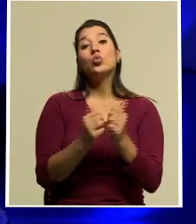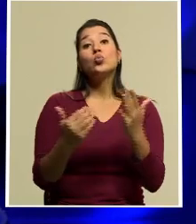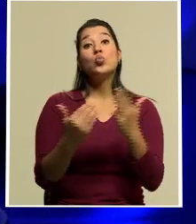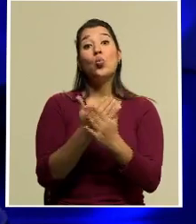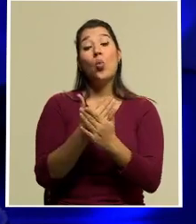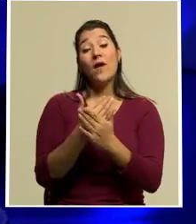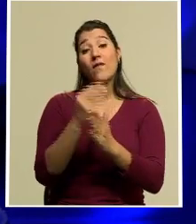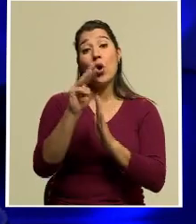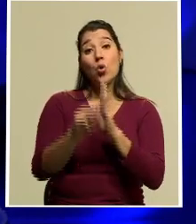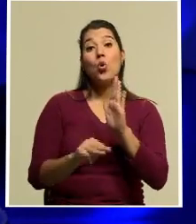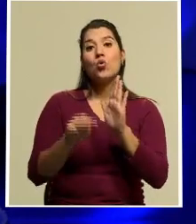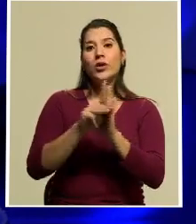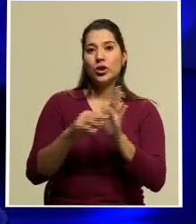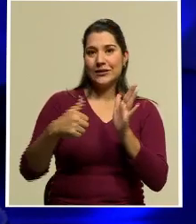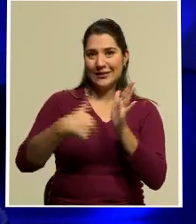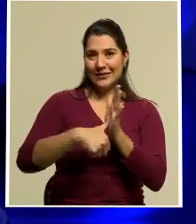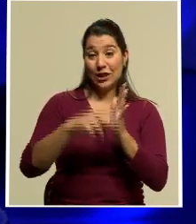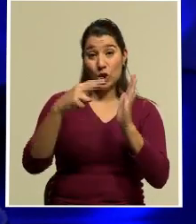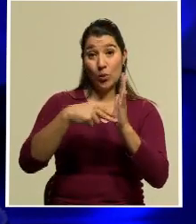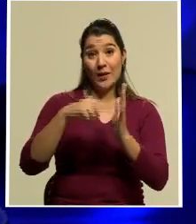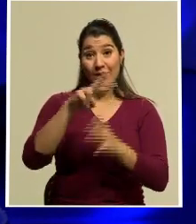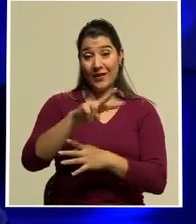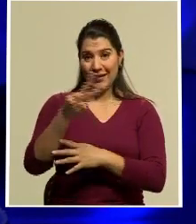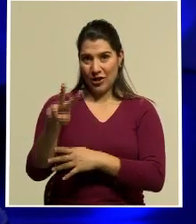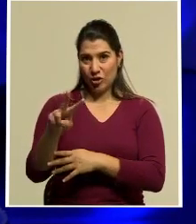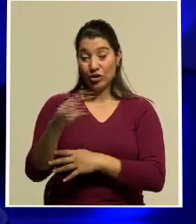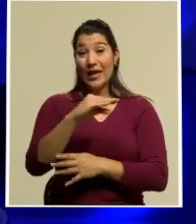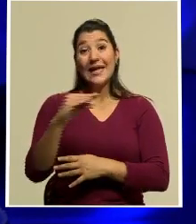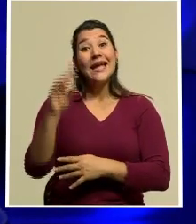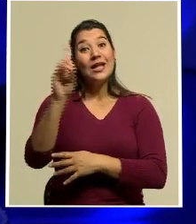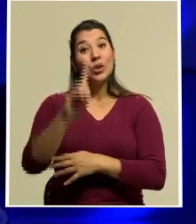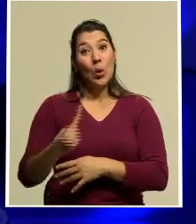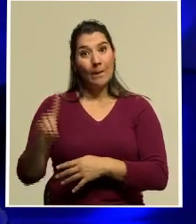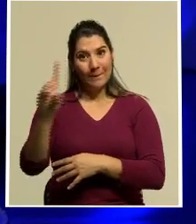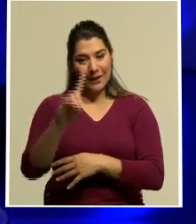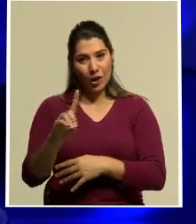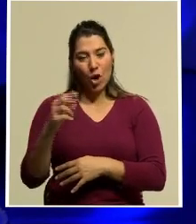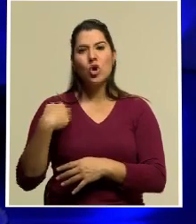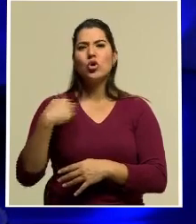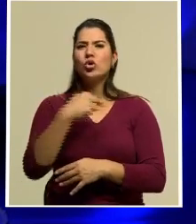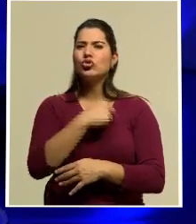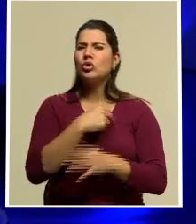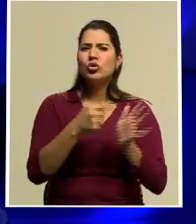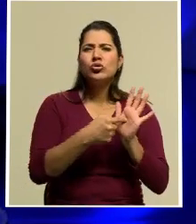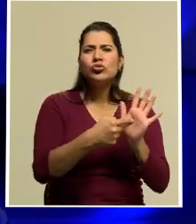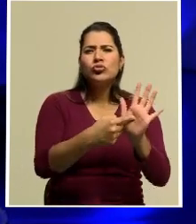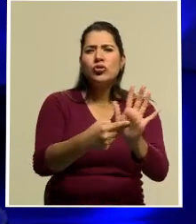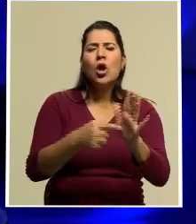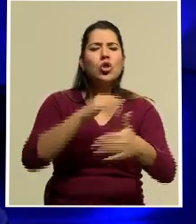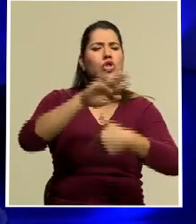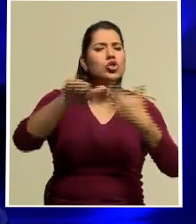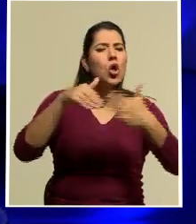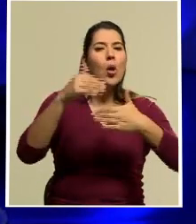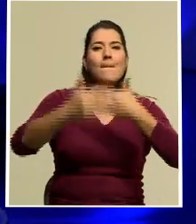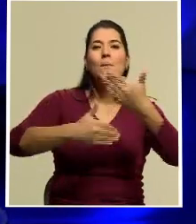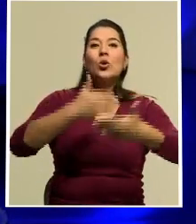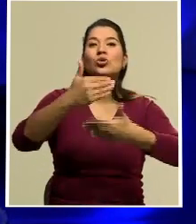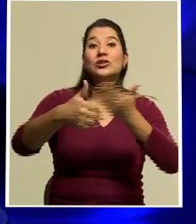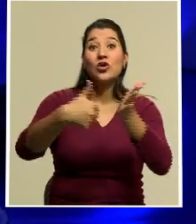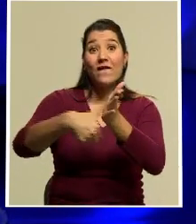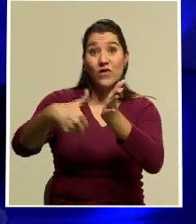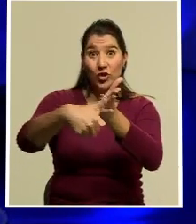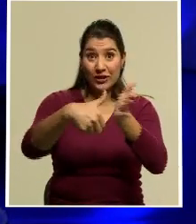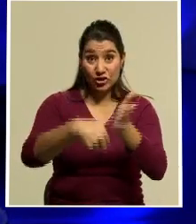de Currículo Electoral 2022. Y el domingo vamos a estar cubriendo todo el proceso electoral interno